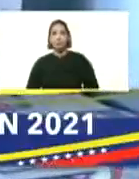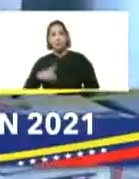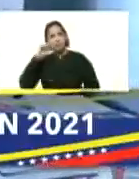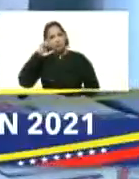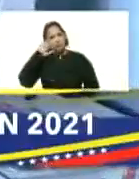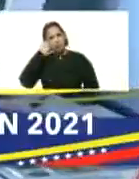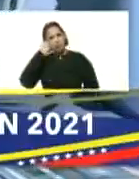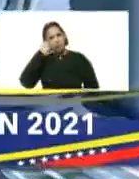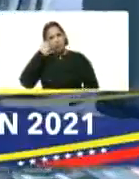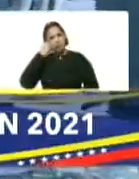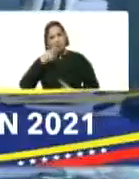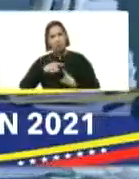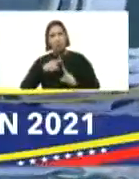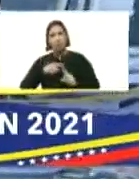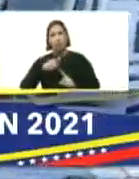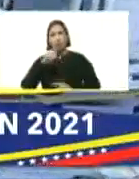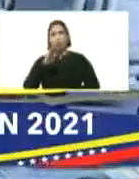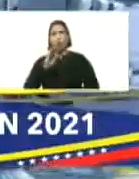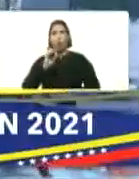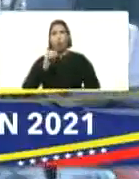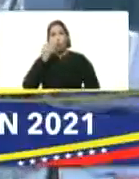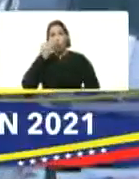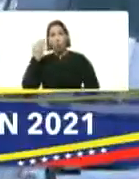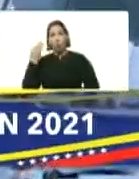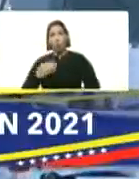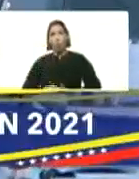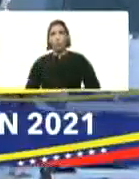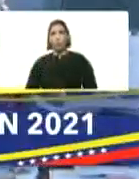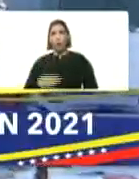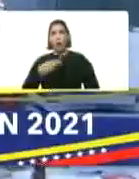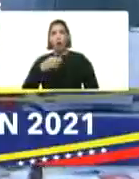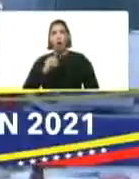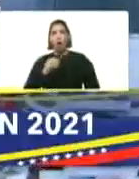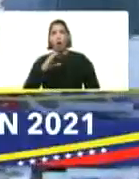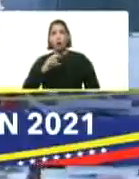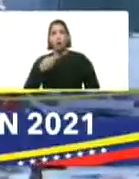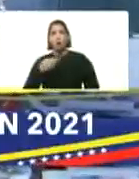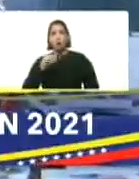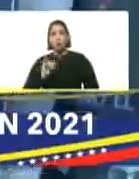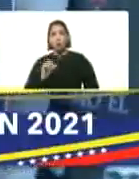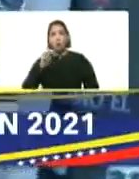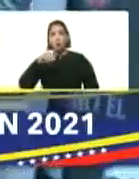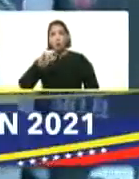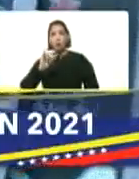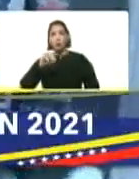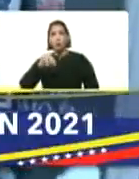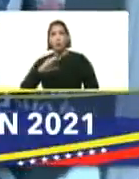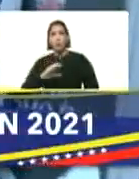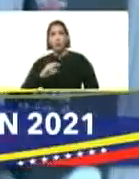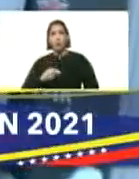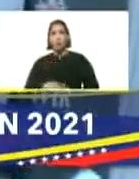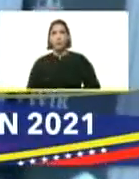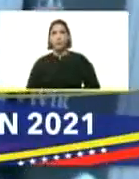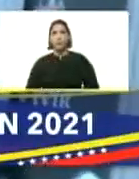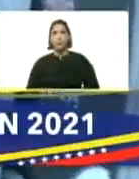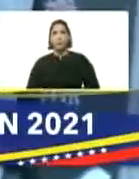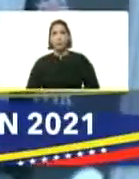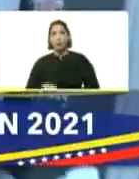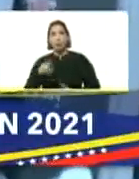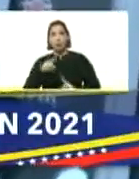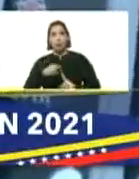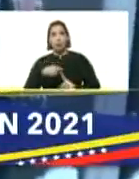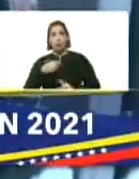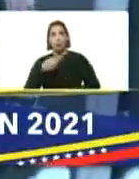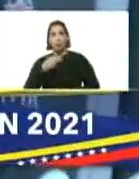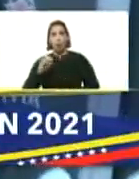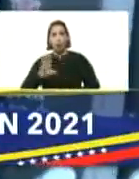Recordando al tío Ho, el gran Ho Chi Minh del Vietnam y de los pueblos. El tío Ho, al que le cantó nuestro Ali